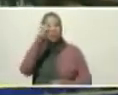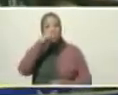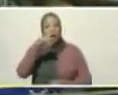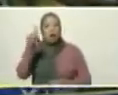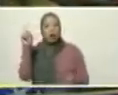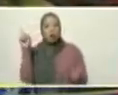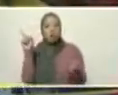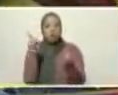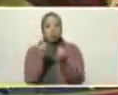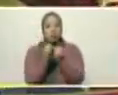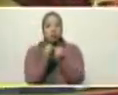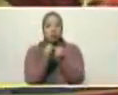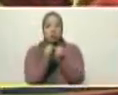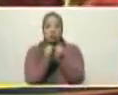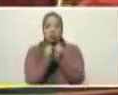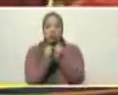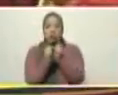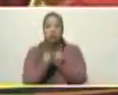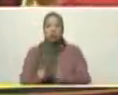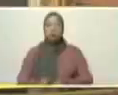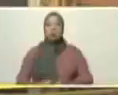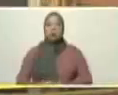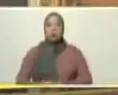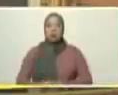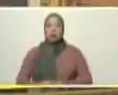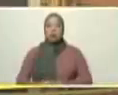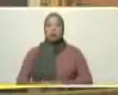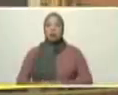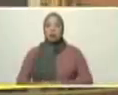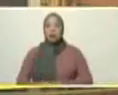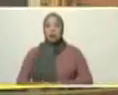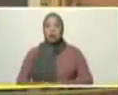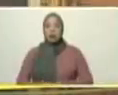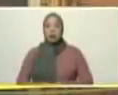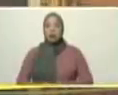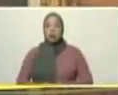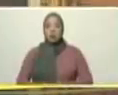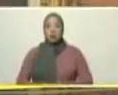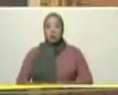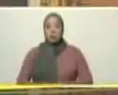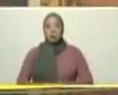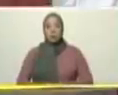Villegas. 20 años no son nada.